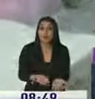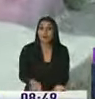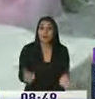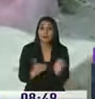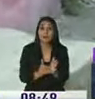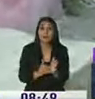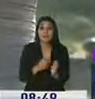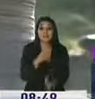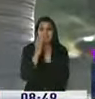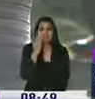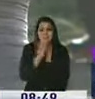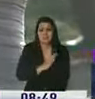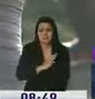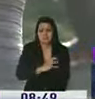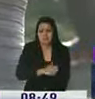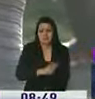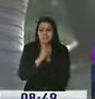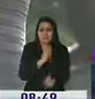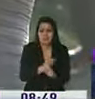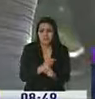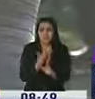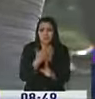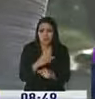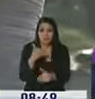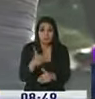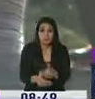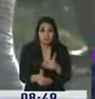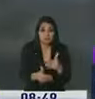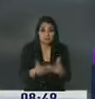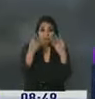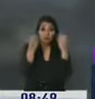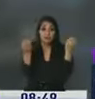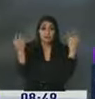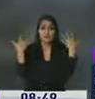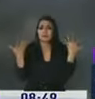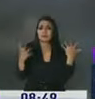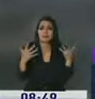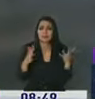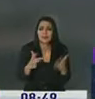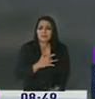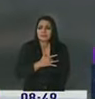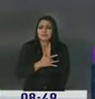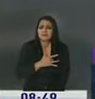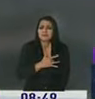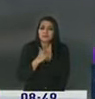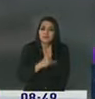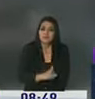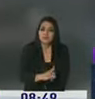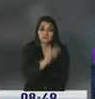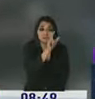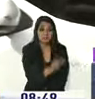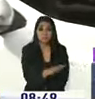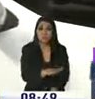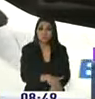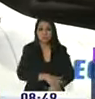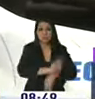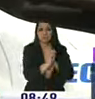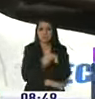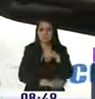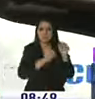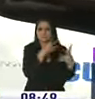dolor de madre que, a pesar de haber pasado los días, nada está curado. La herida sigue viva, solo espera que el responsable pague por lo que